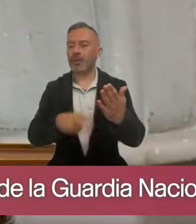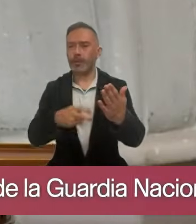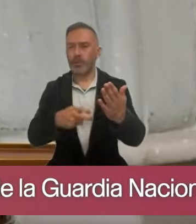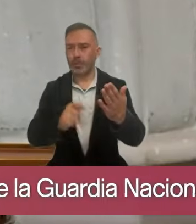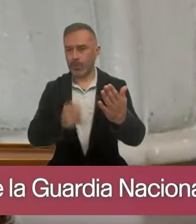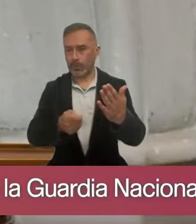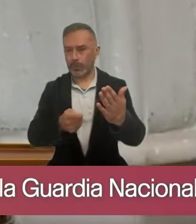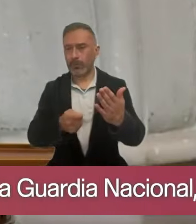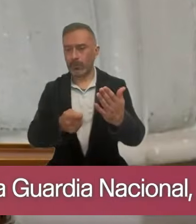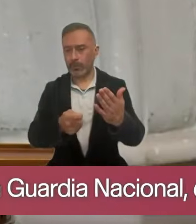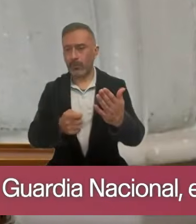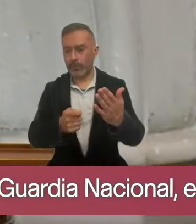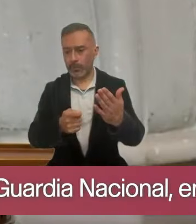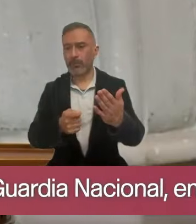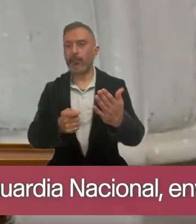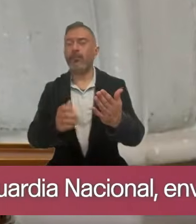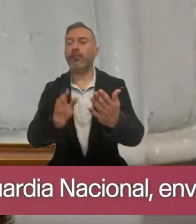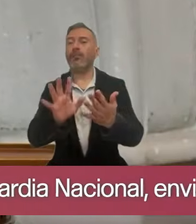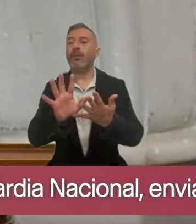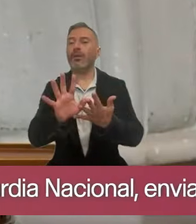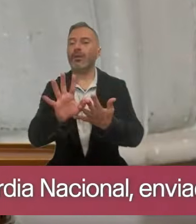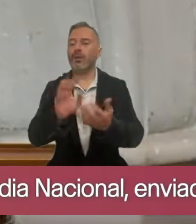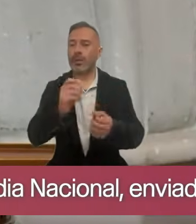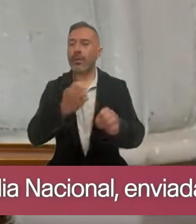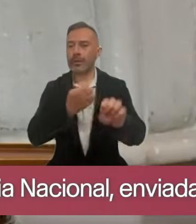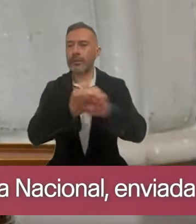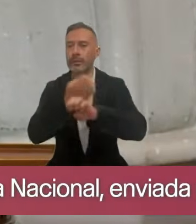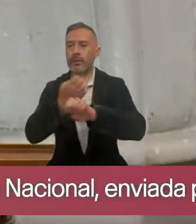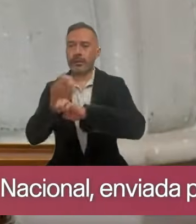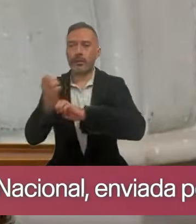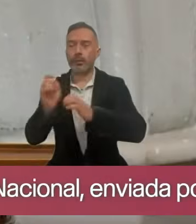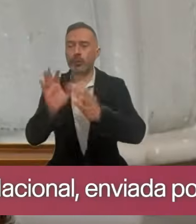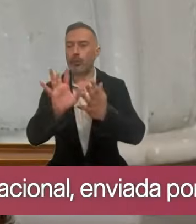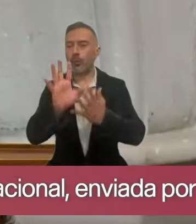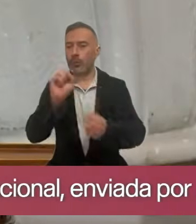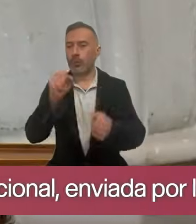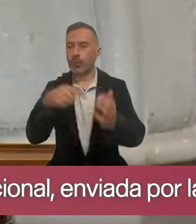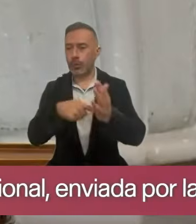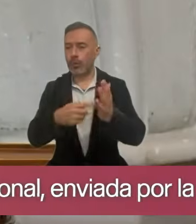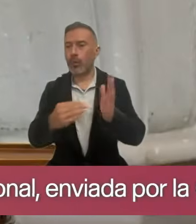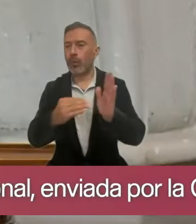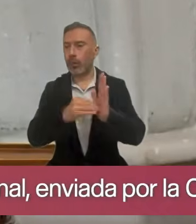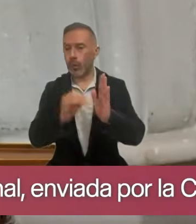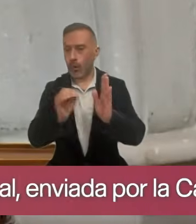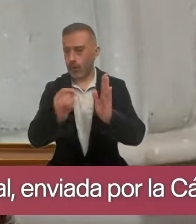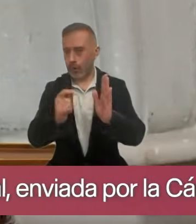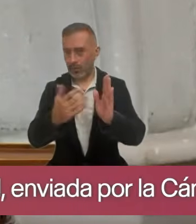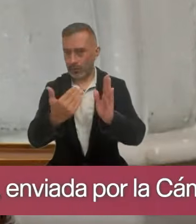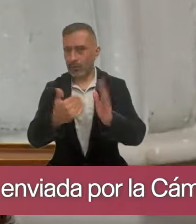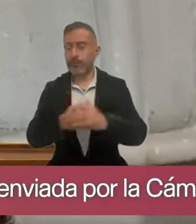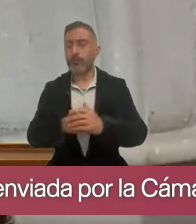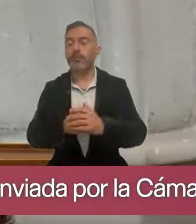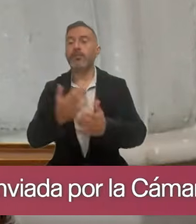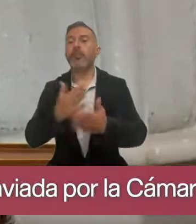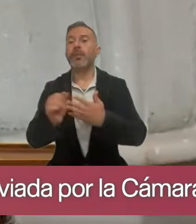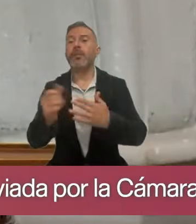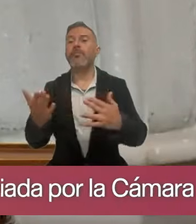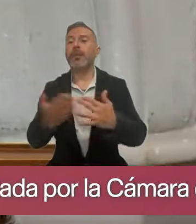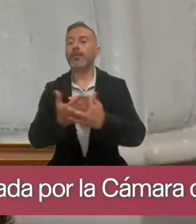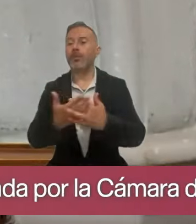las constituciones de las entidades federativas no prevean el caso. Fracción